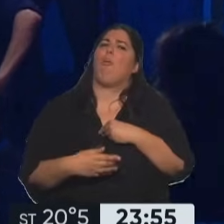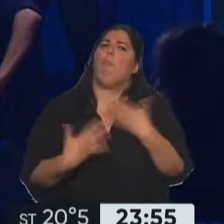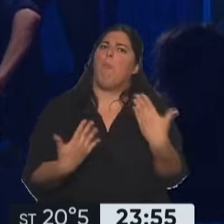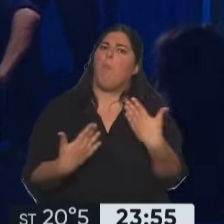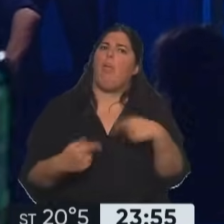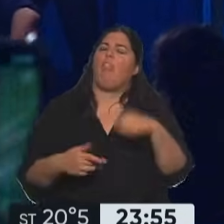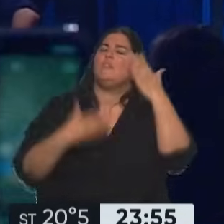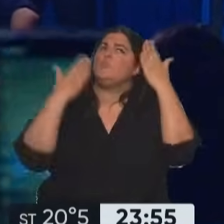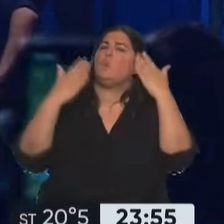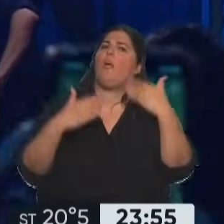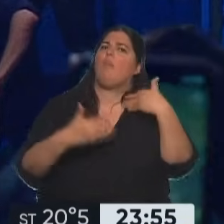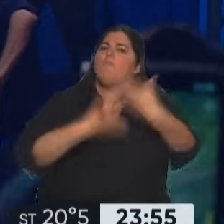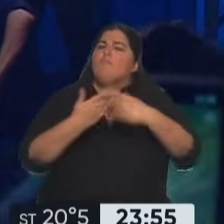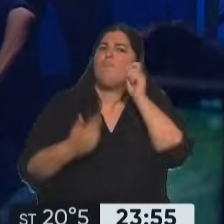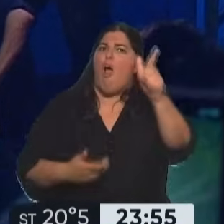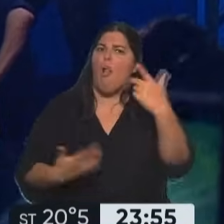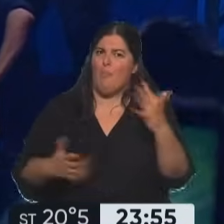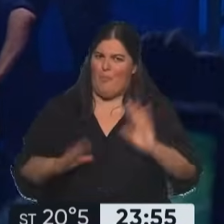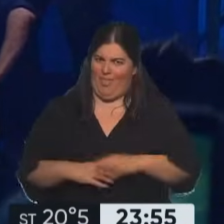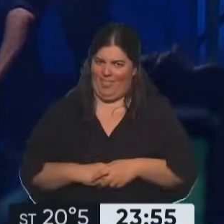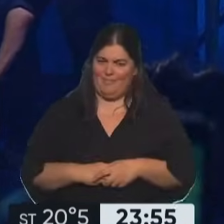este sueño.